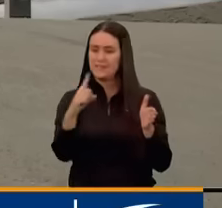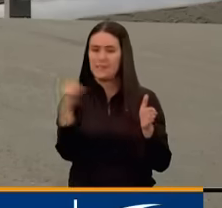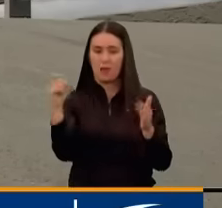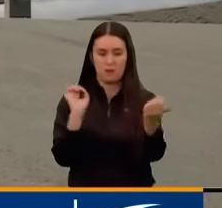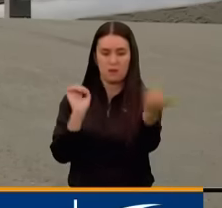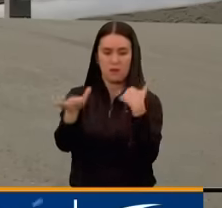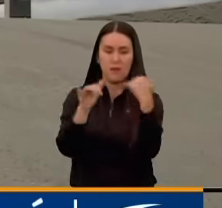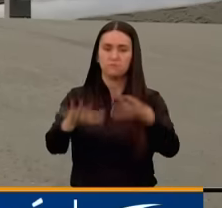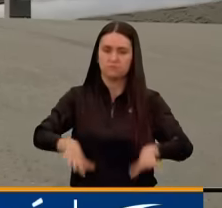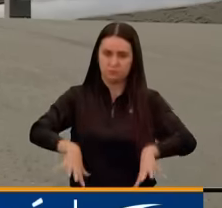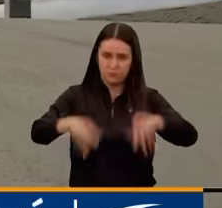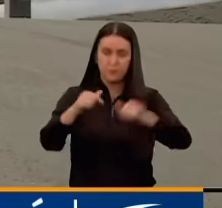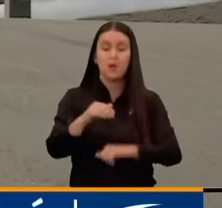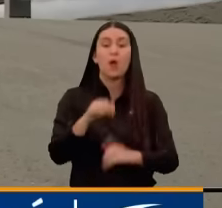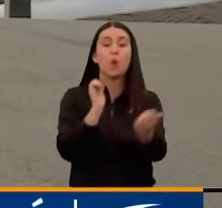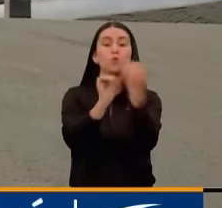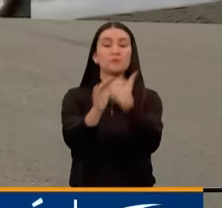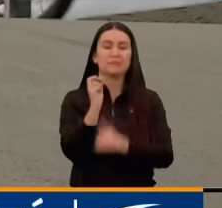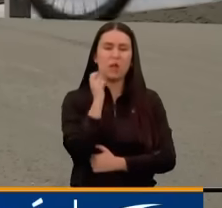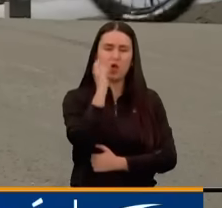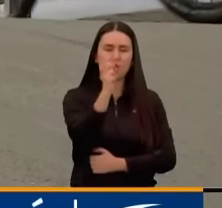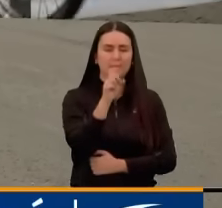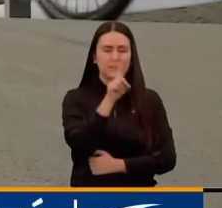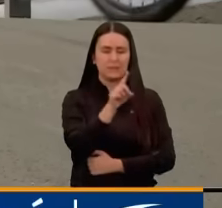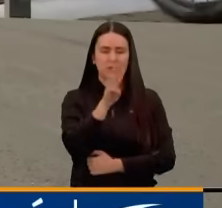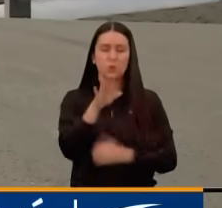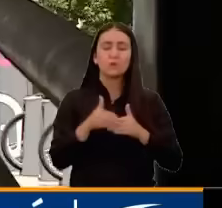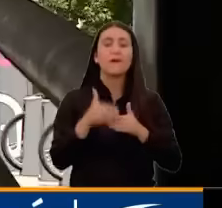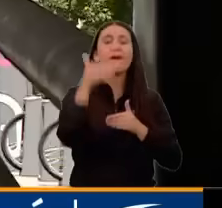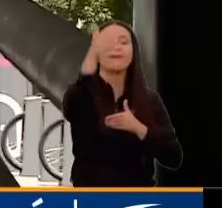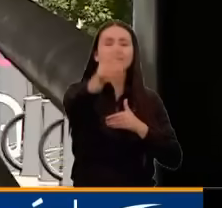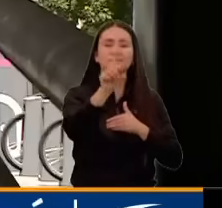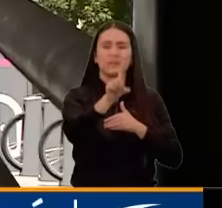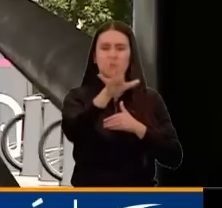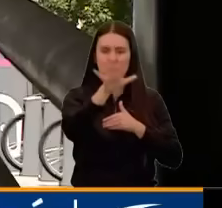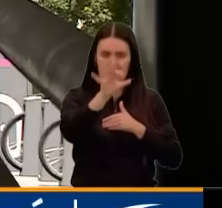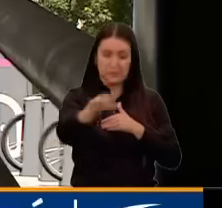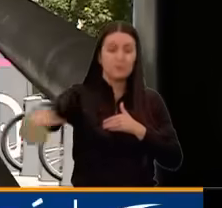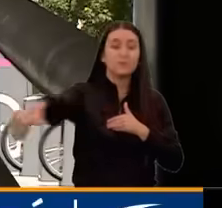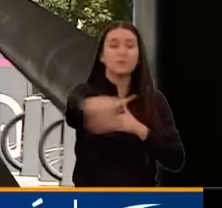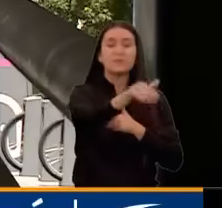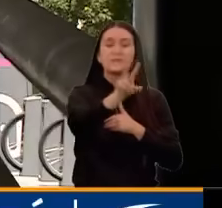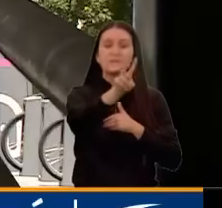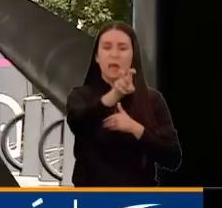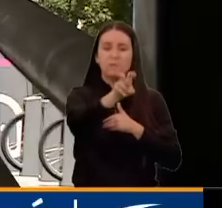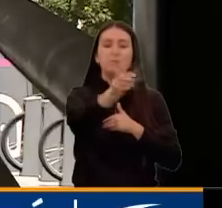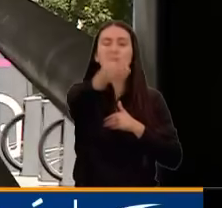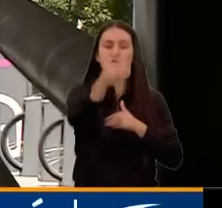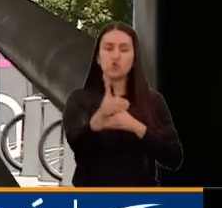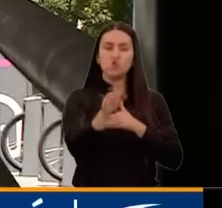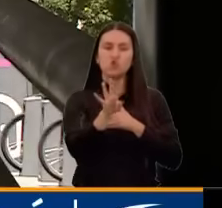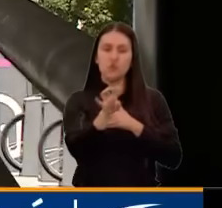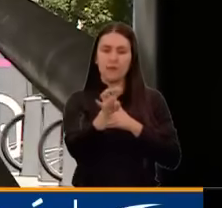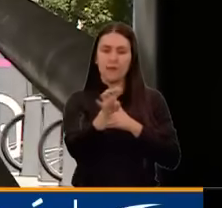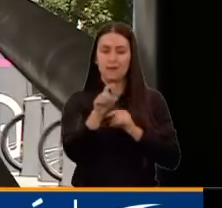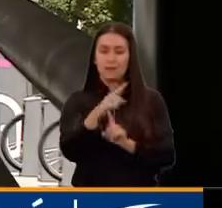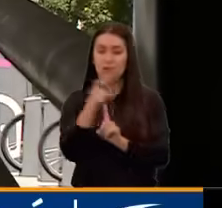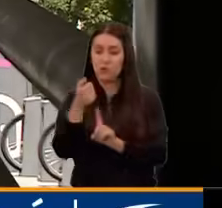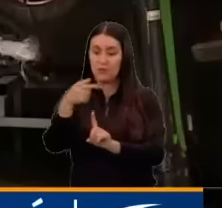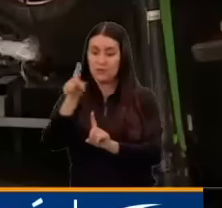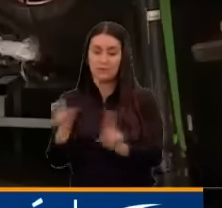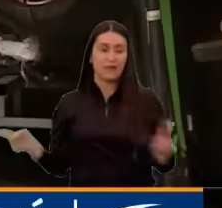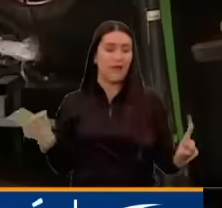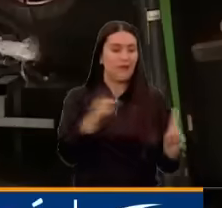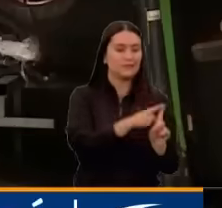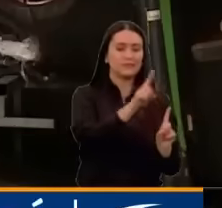la Autonorte desde la 134 a la 153 y carrera séptima y carrera novena entre 116 y 127,